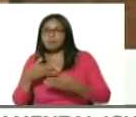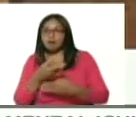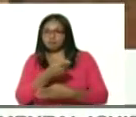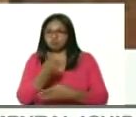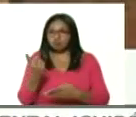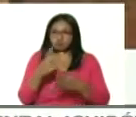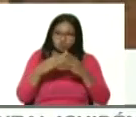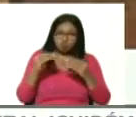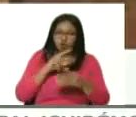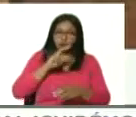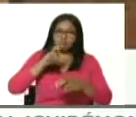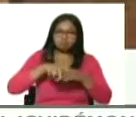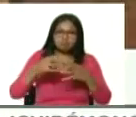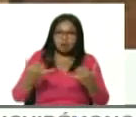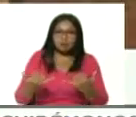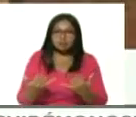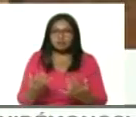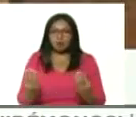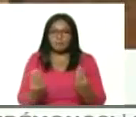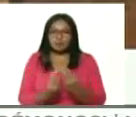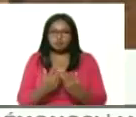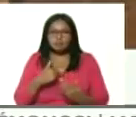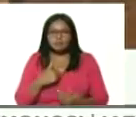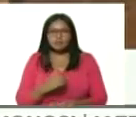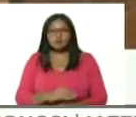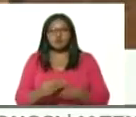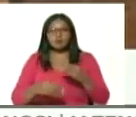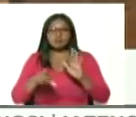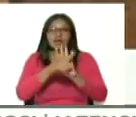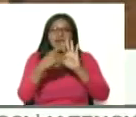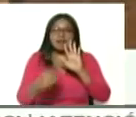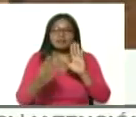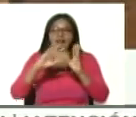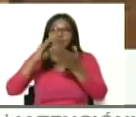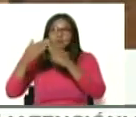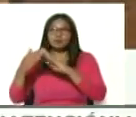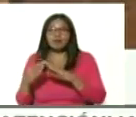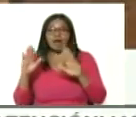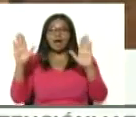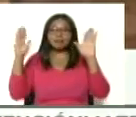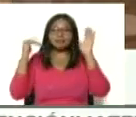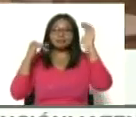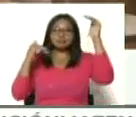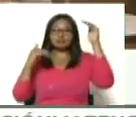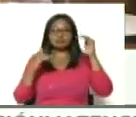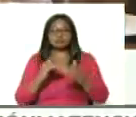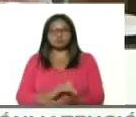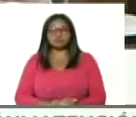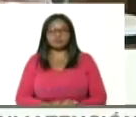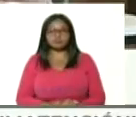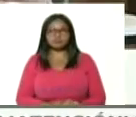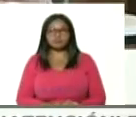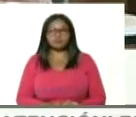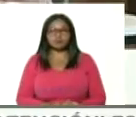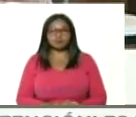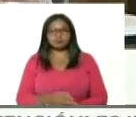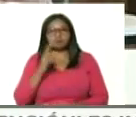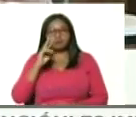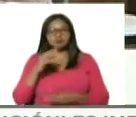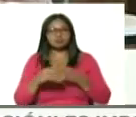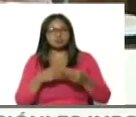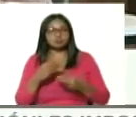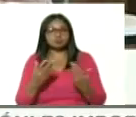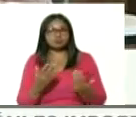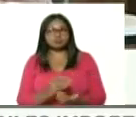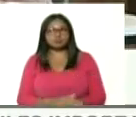Blanca? ¿Cómo está la ley orgánica de las comunas? Atención, oído, oído. Vamos a ver, Luis José